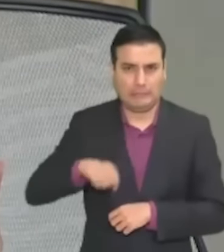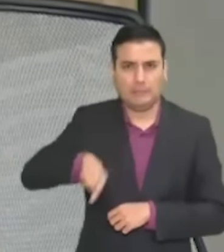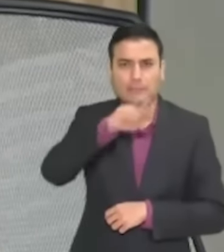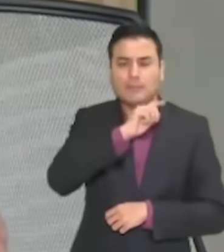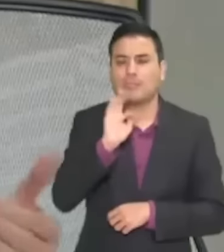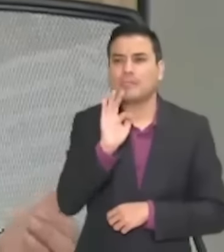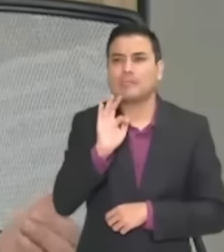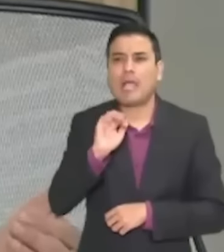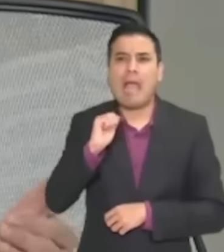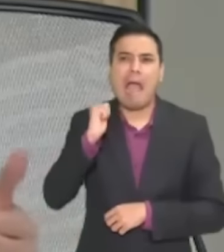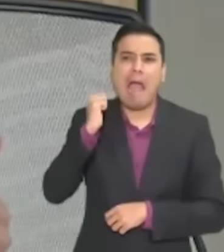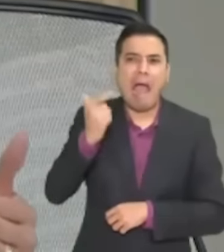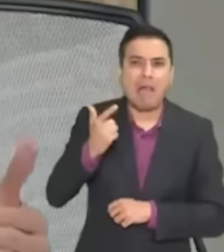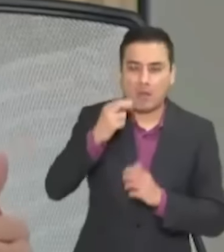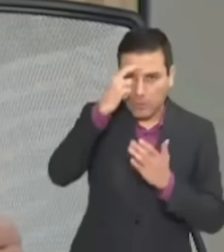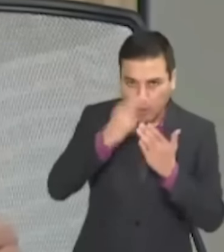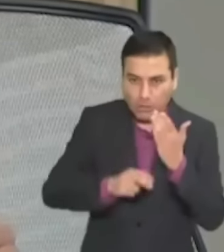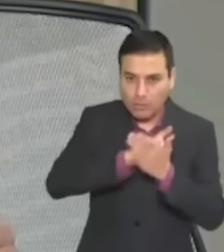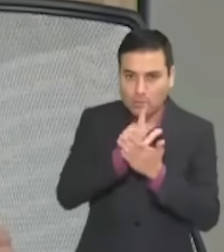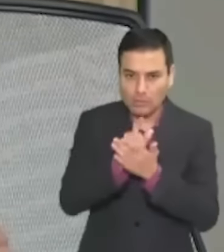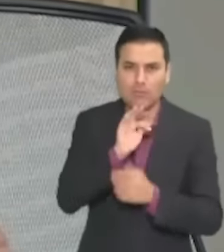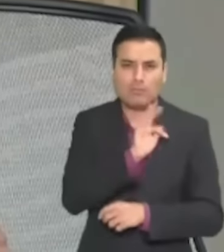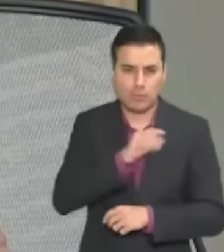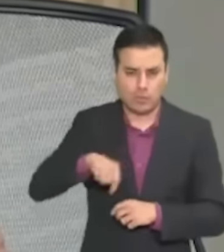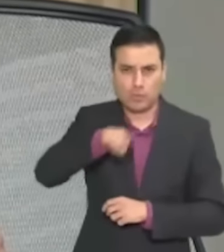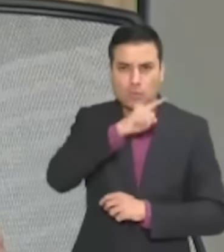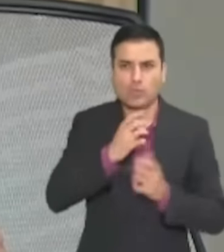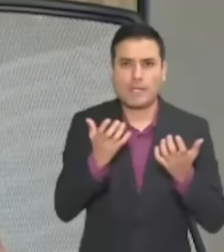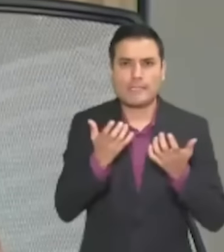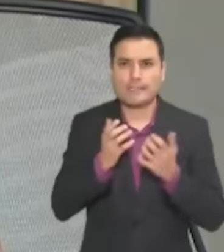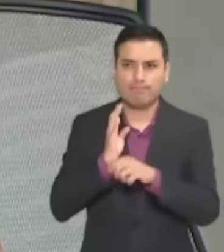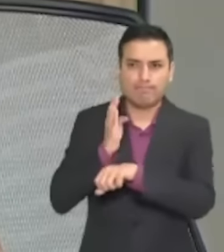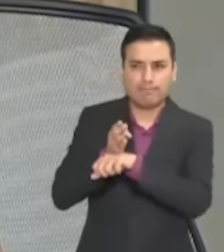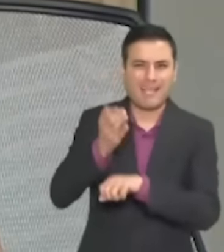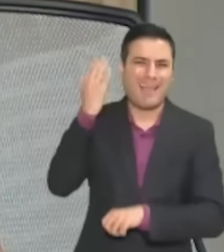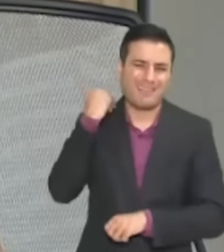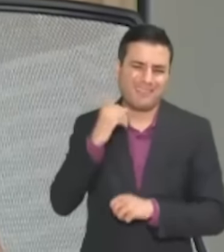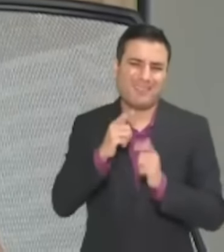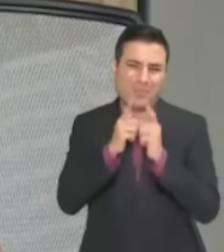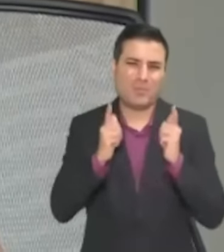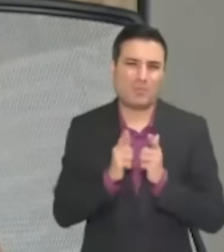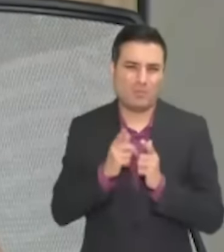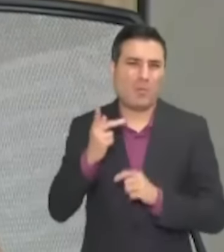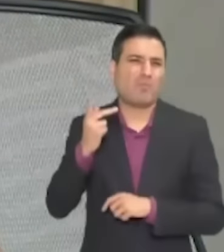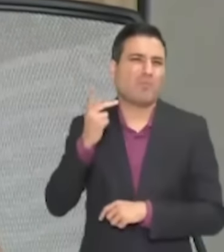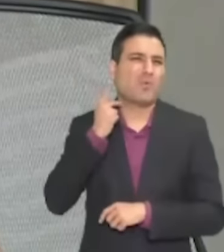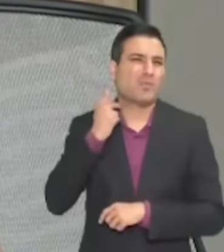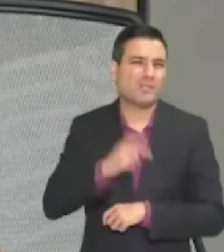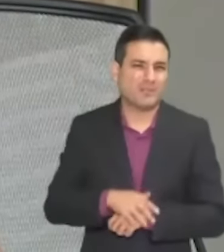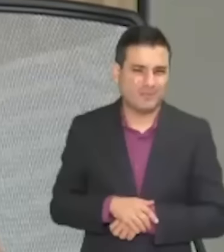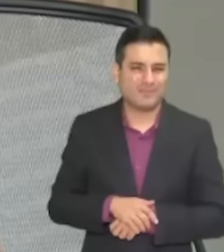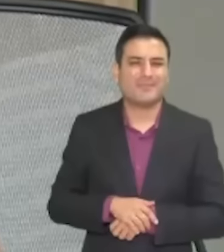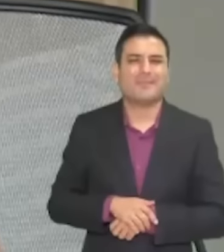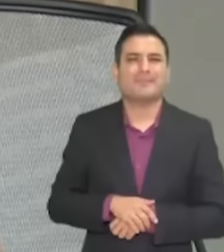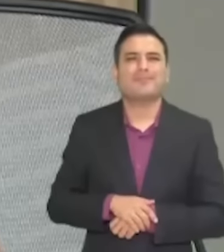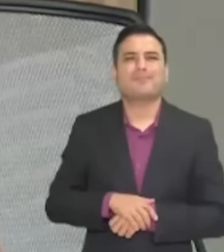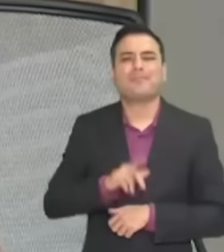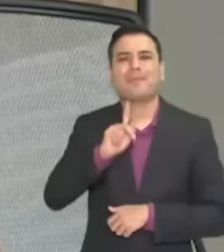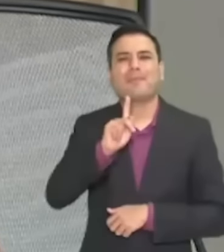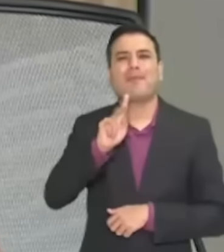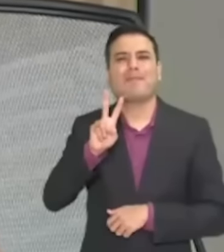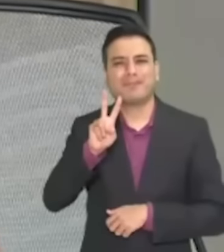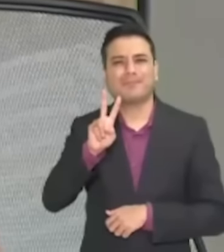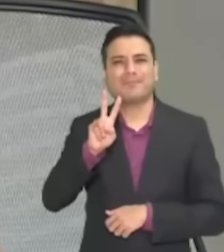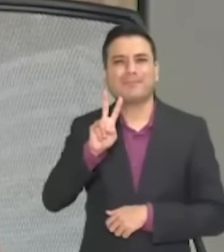cuando hubo incumplimientos, que después se vio que estaba detrás de ellos un partido político, con el caso de los llamados influencers.